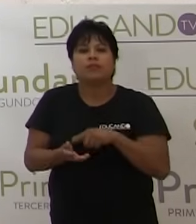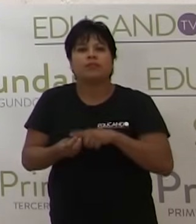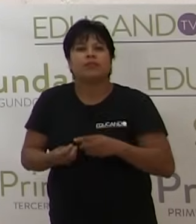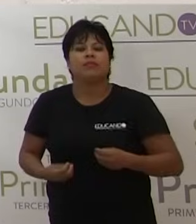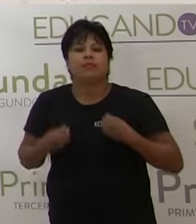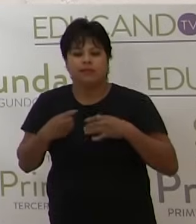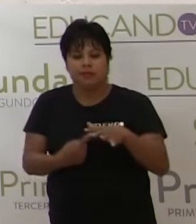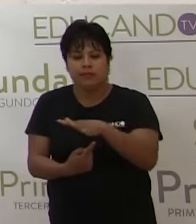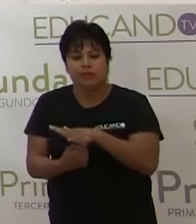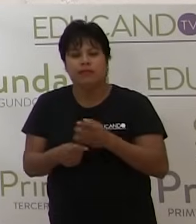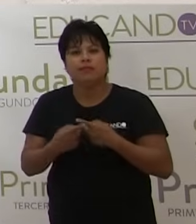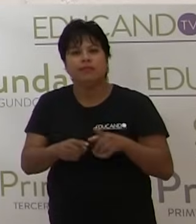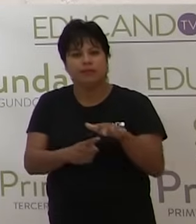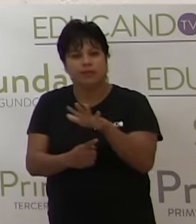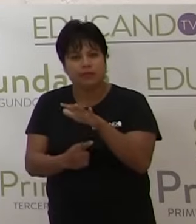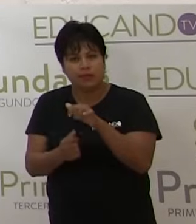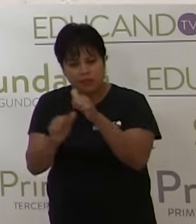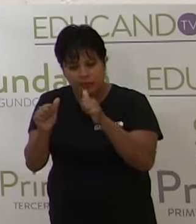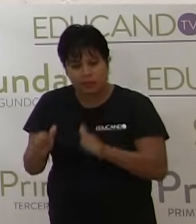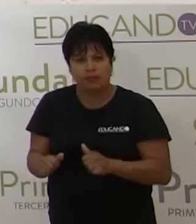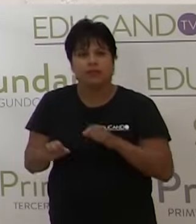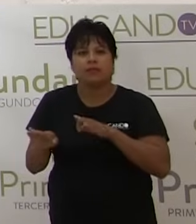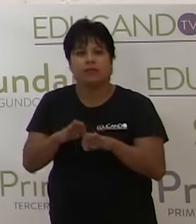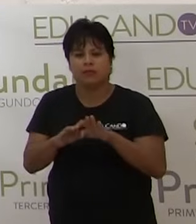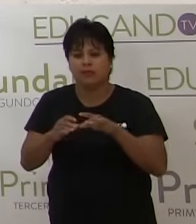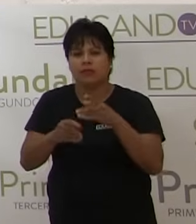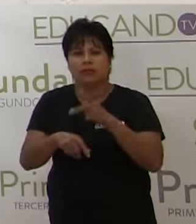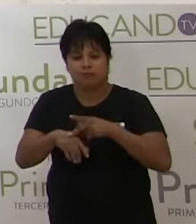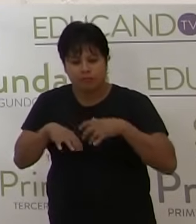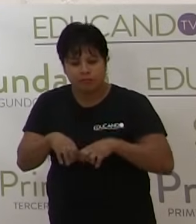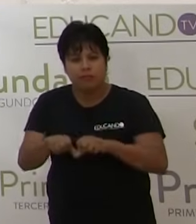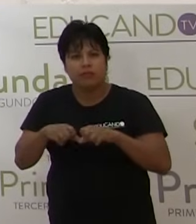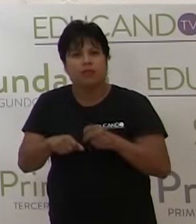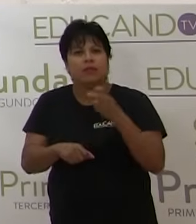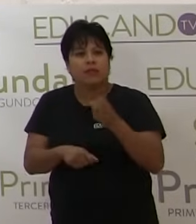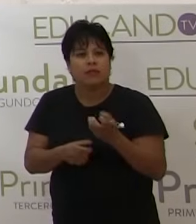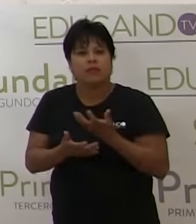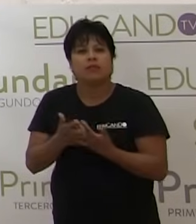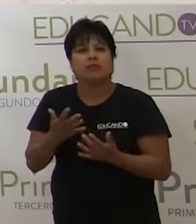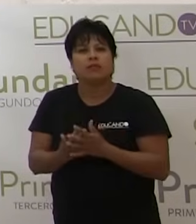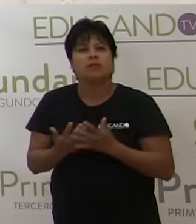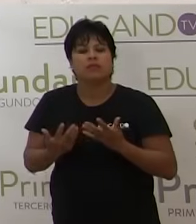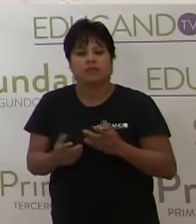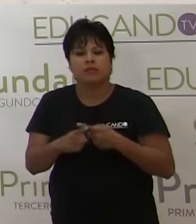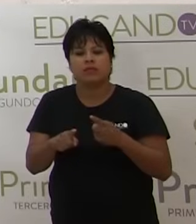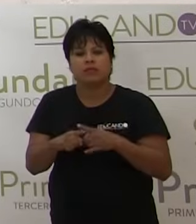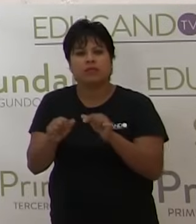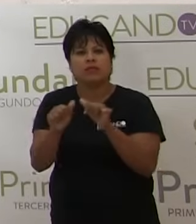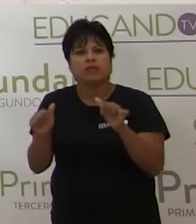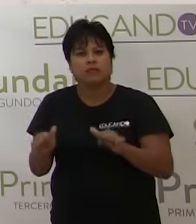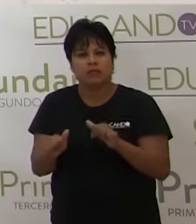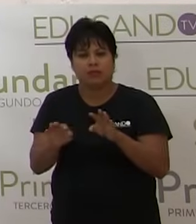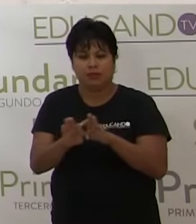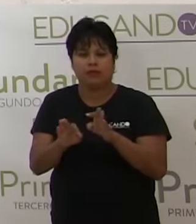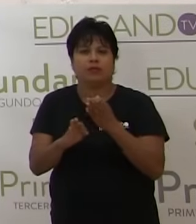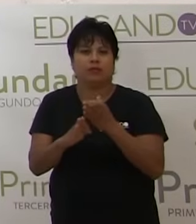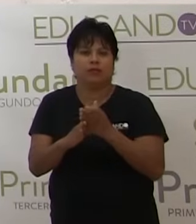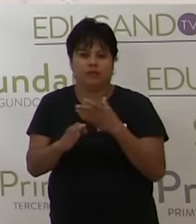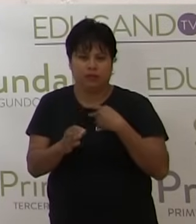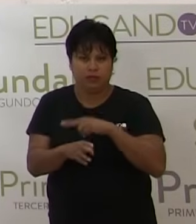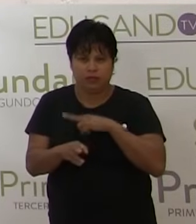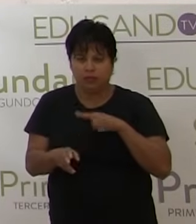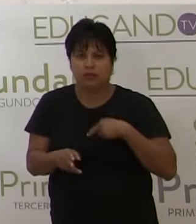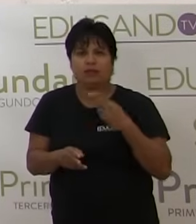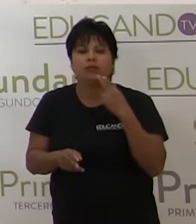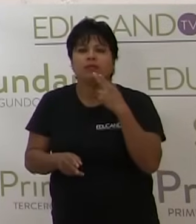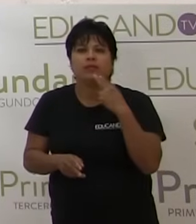una comunidad de artesanos que trabajan la arcilla y el barro y que se dedican a formar artesanías como las que a continuación vamos a